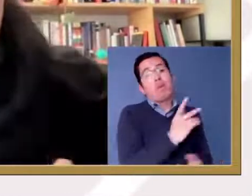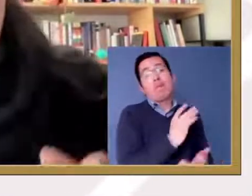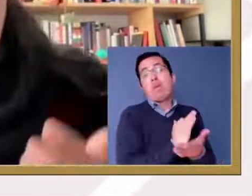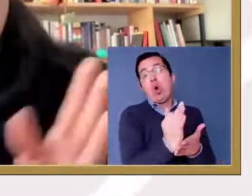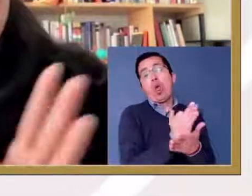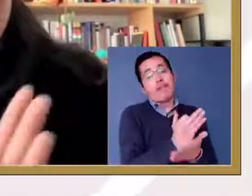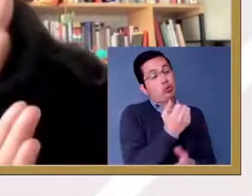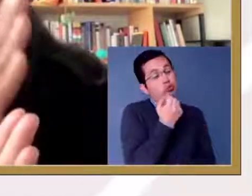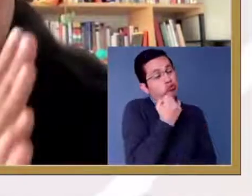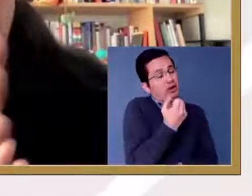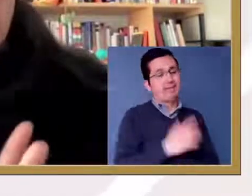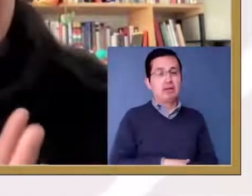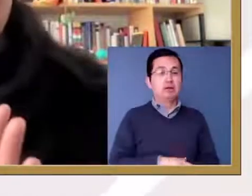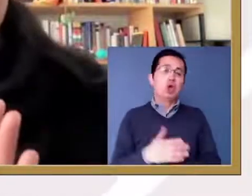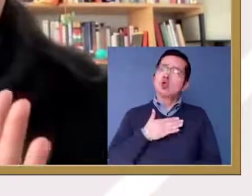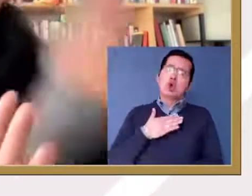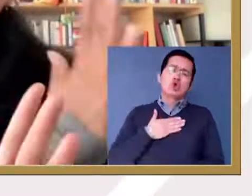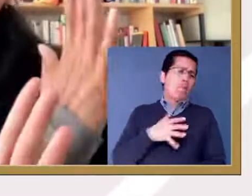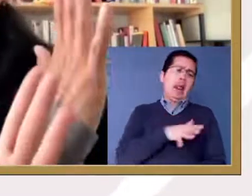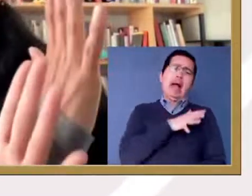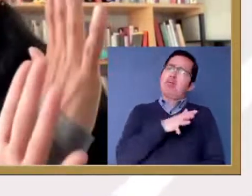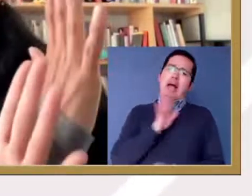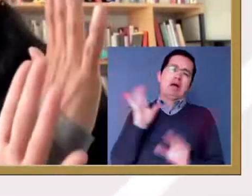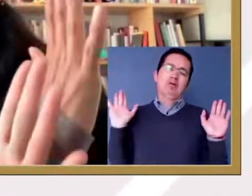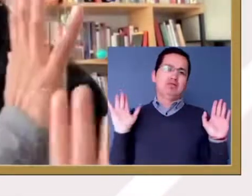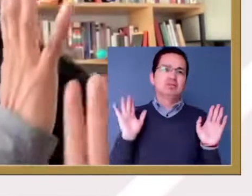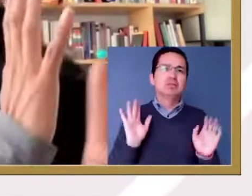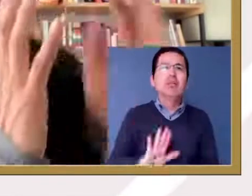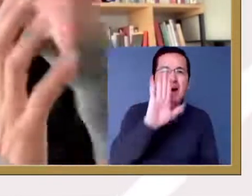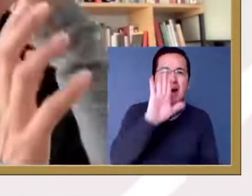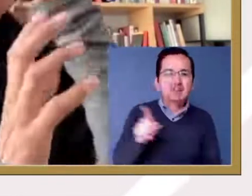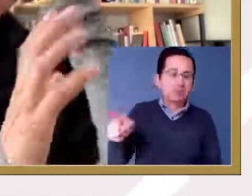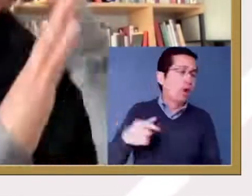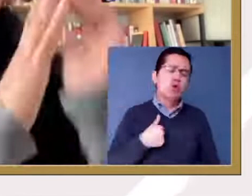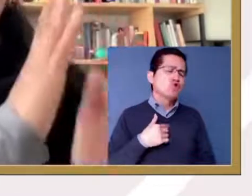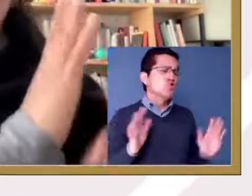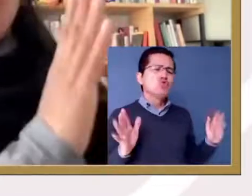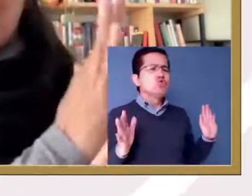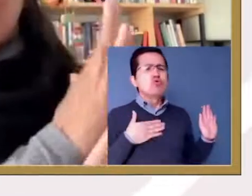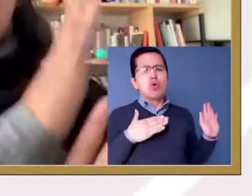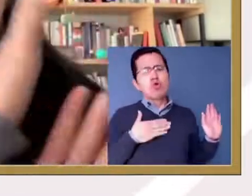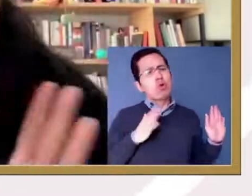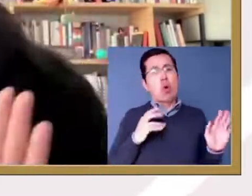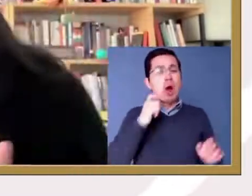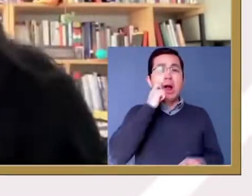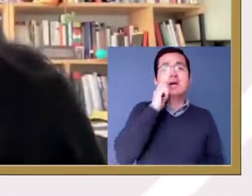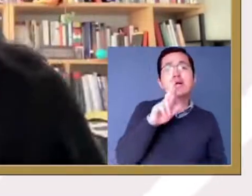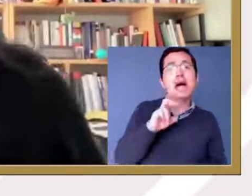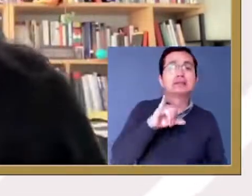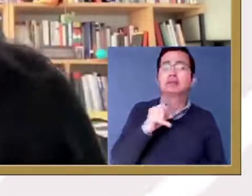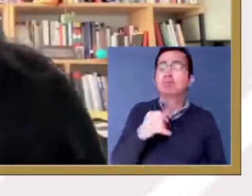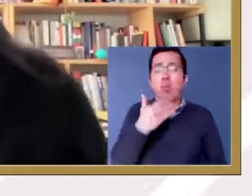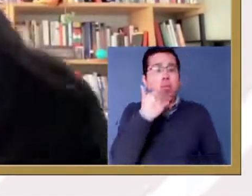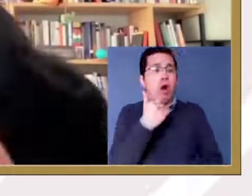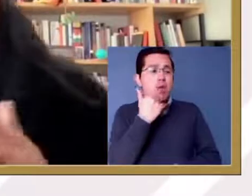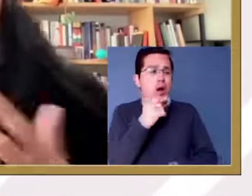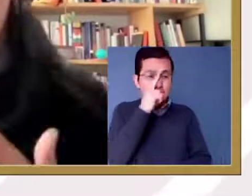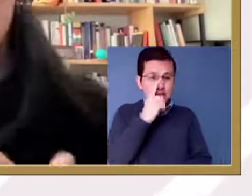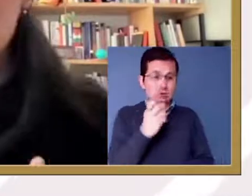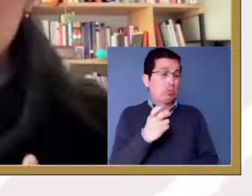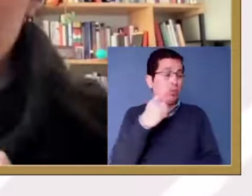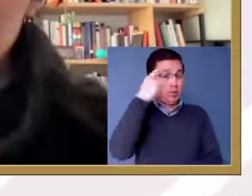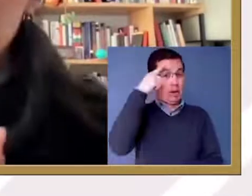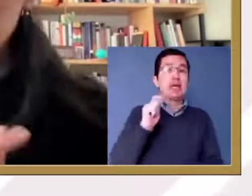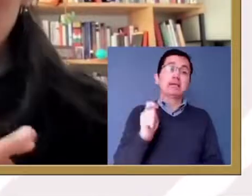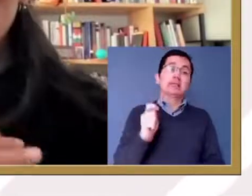visto. Entonces, de nuevo, estás negando como el tema del racismo y la discriminación étnico-racial y cambiando el proxy a un asunto más de